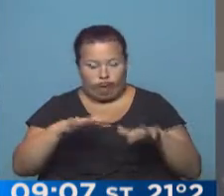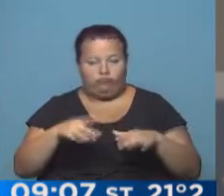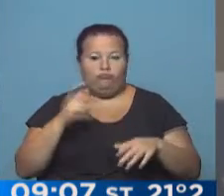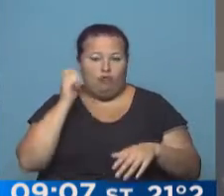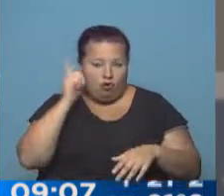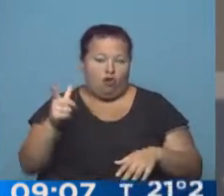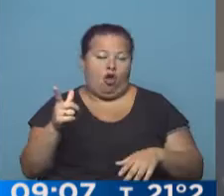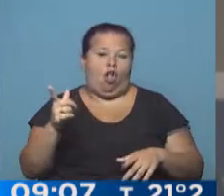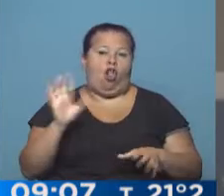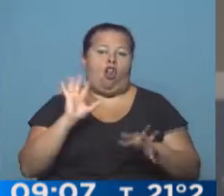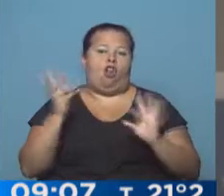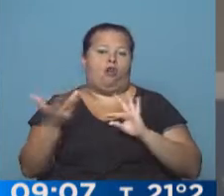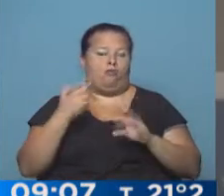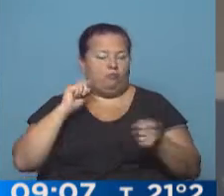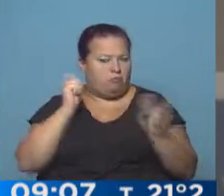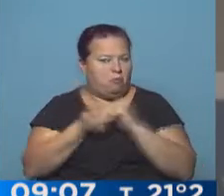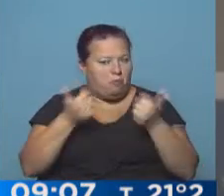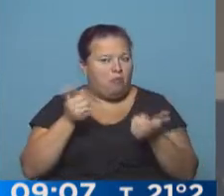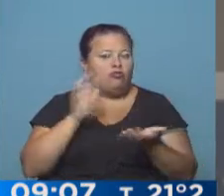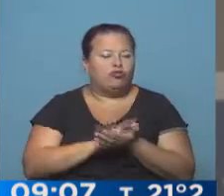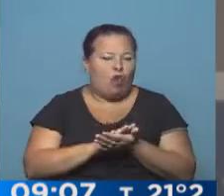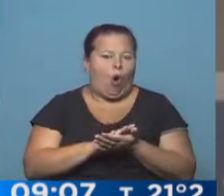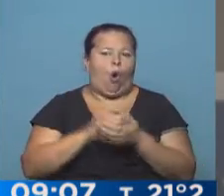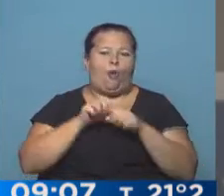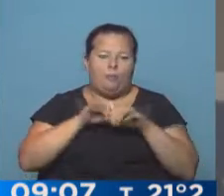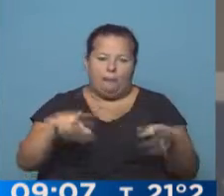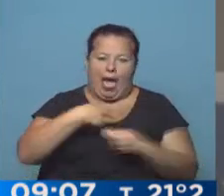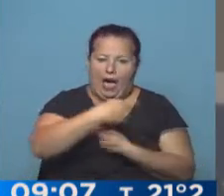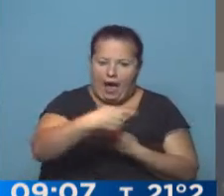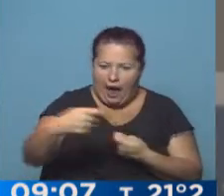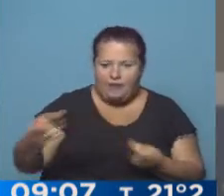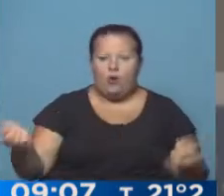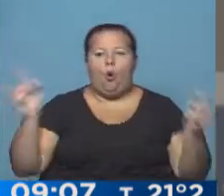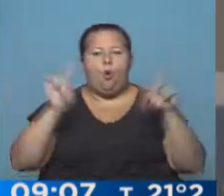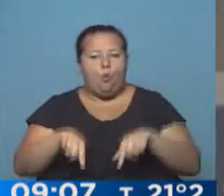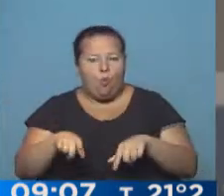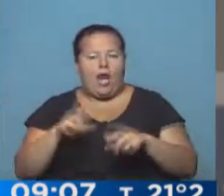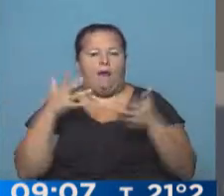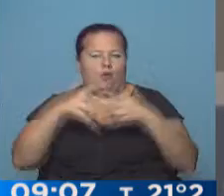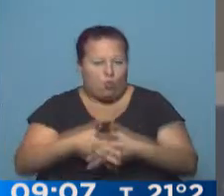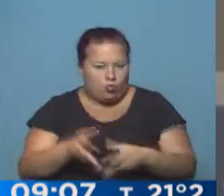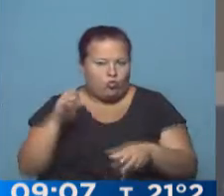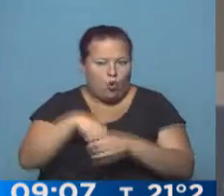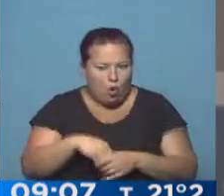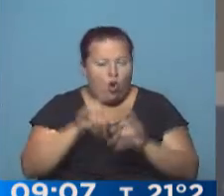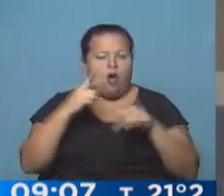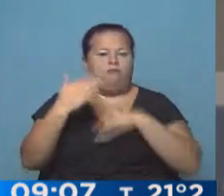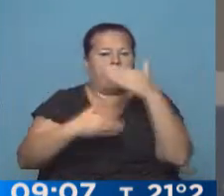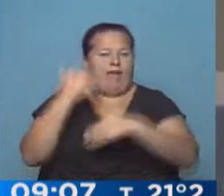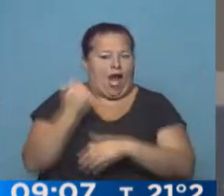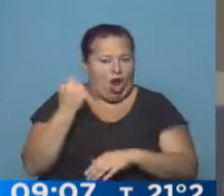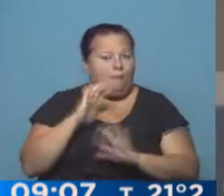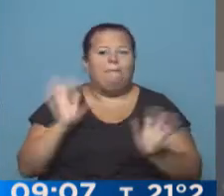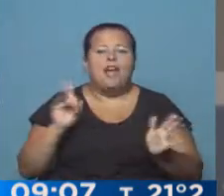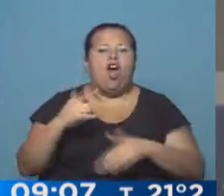logró un fenomenal resultado en materia de distribución del ingreso de recuperación e inclusión de crecimiento económico